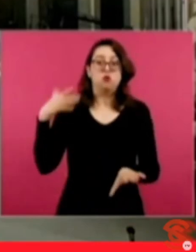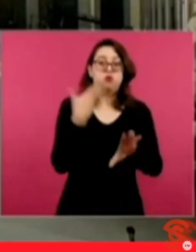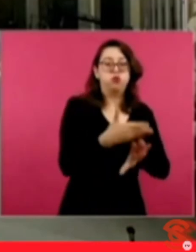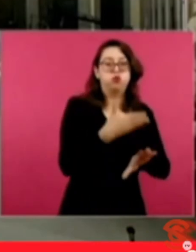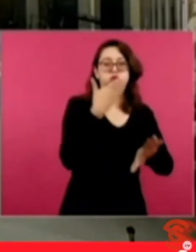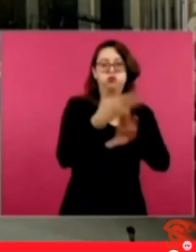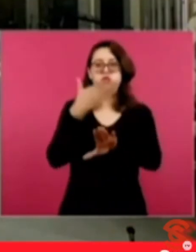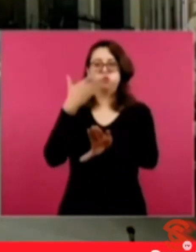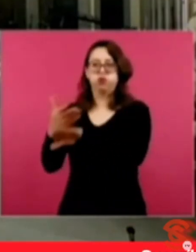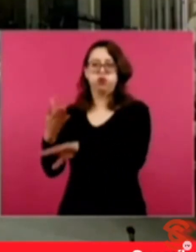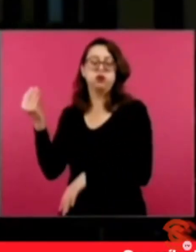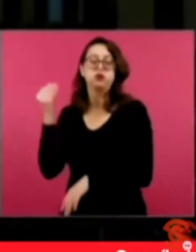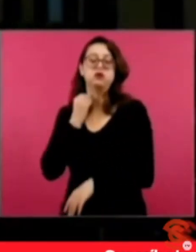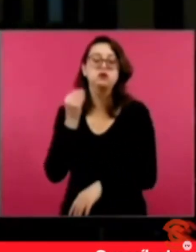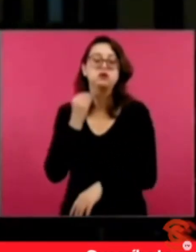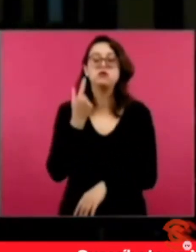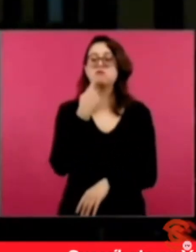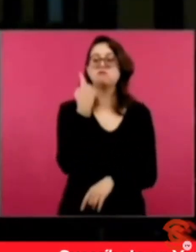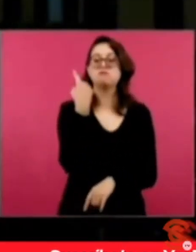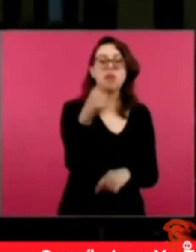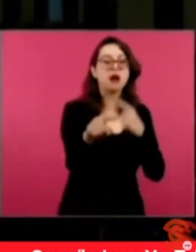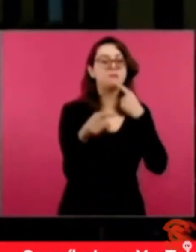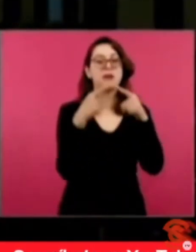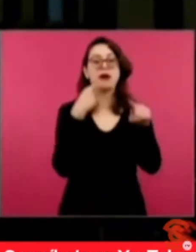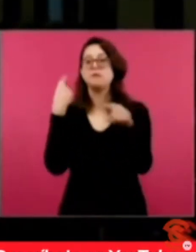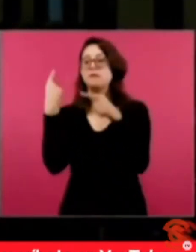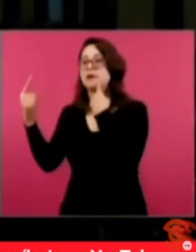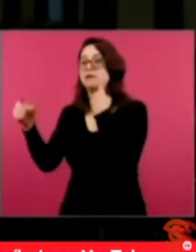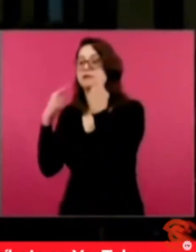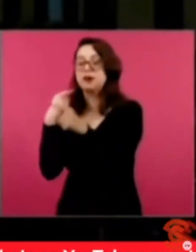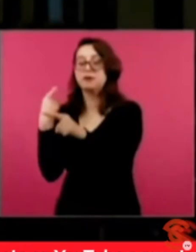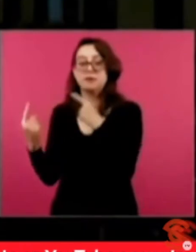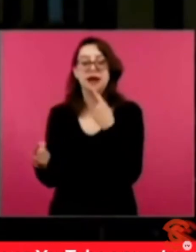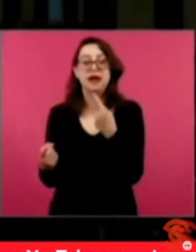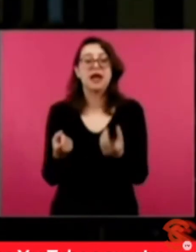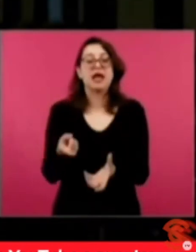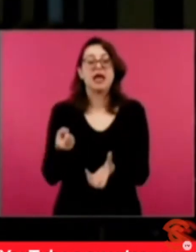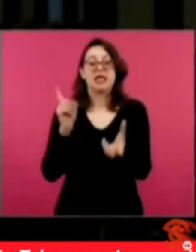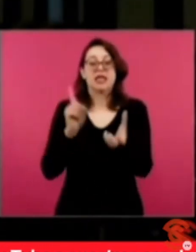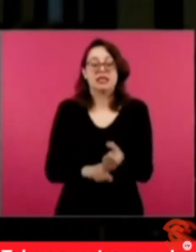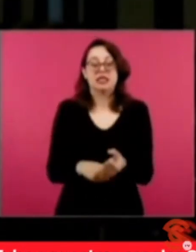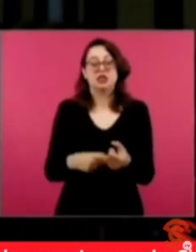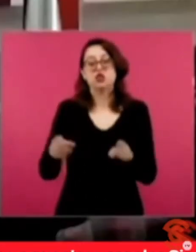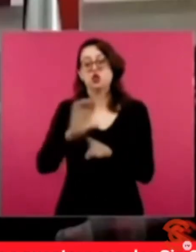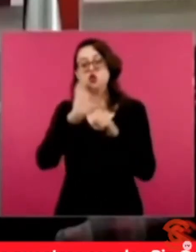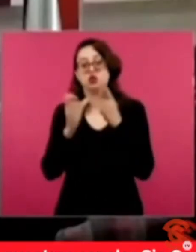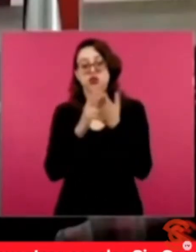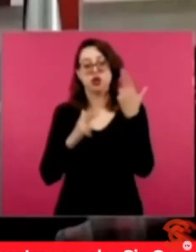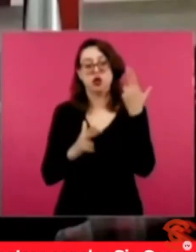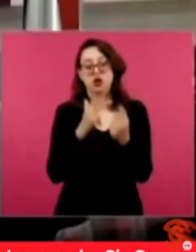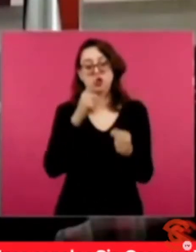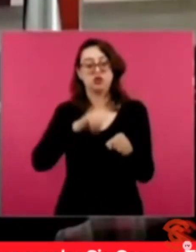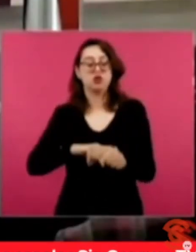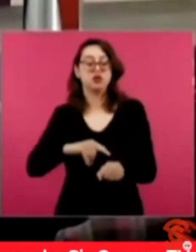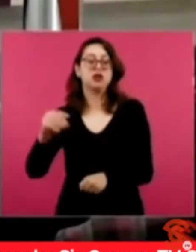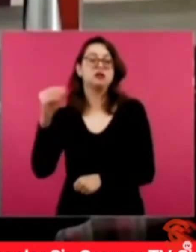conoce como Lawfare, a través de esta organización civil que se llama Consejo Nacional de Litigio